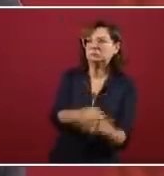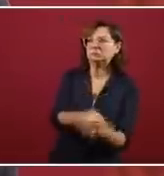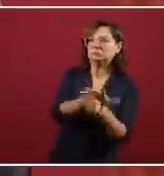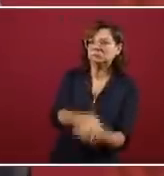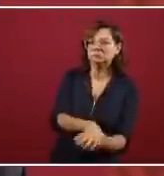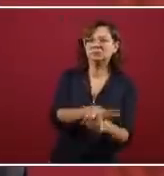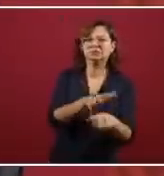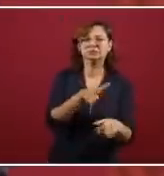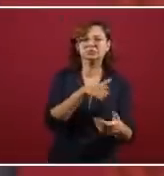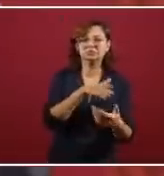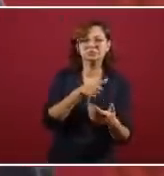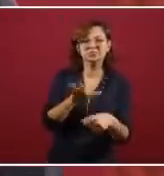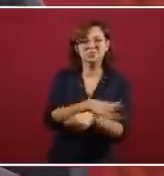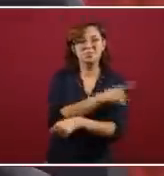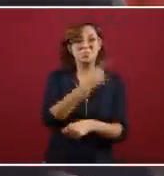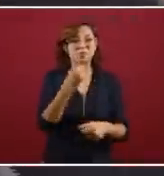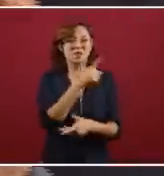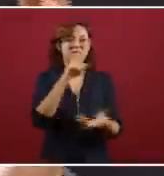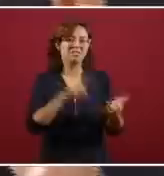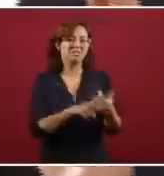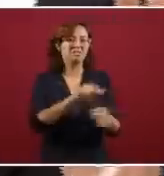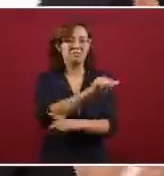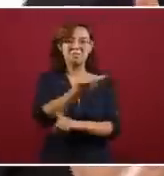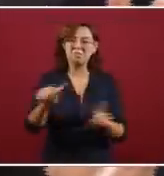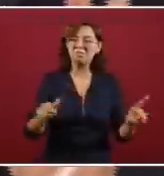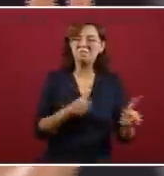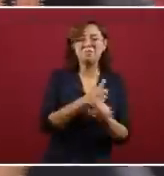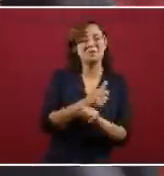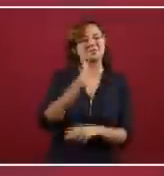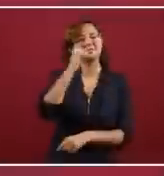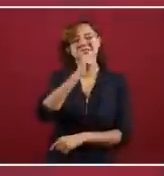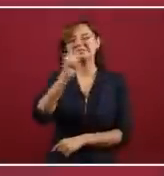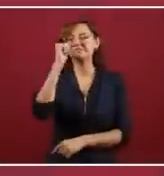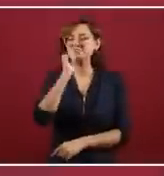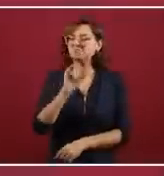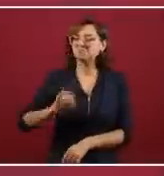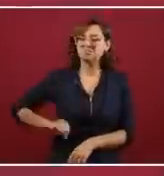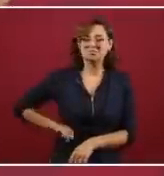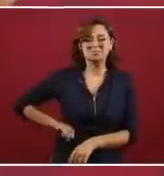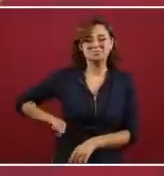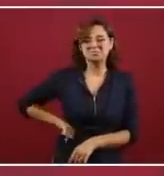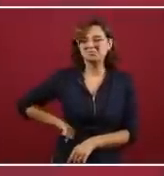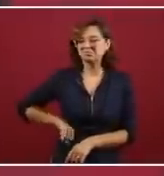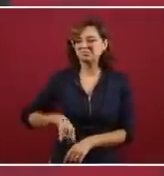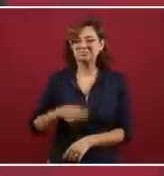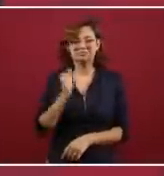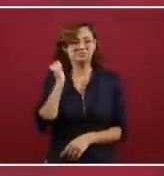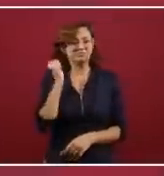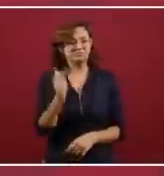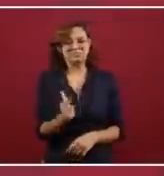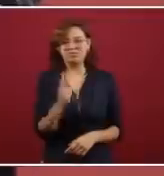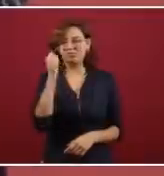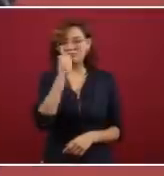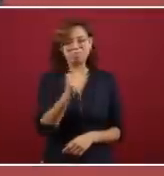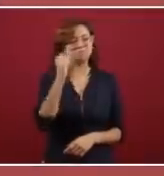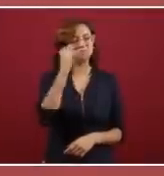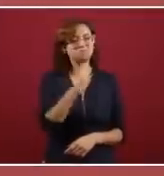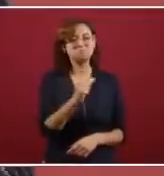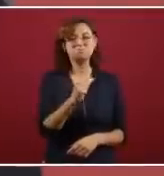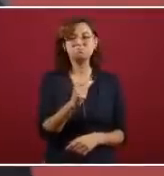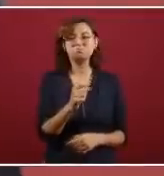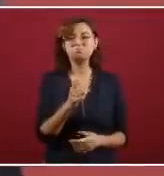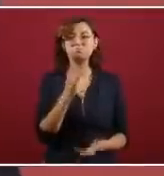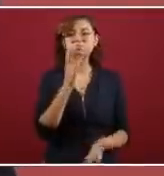porque siempre hay detrás intereses creados y ponen de